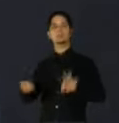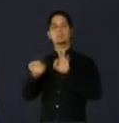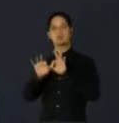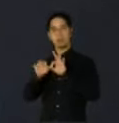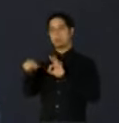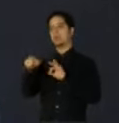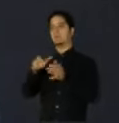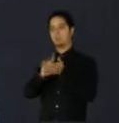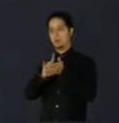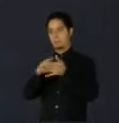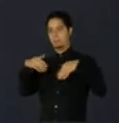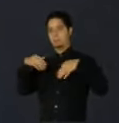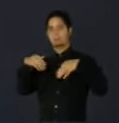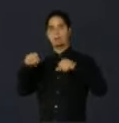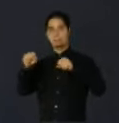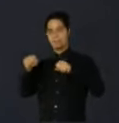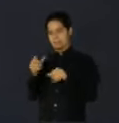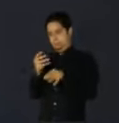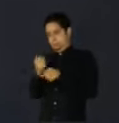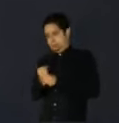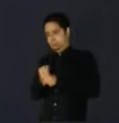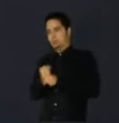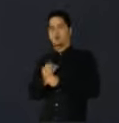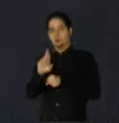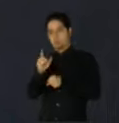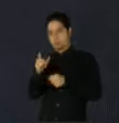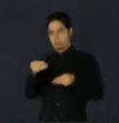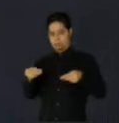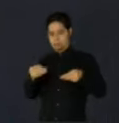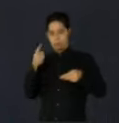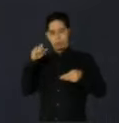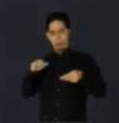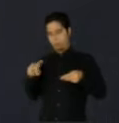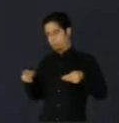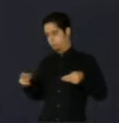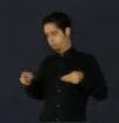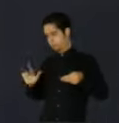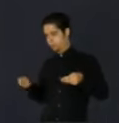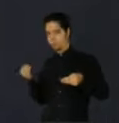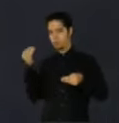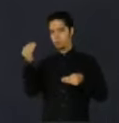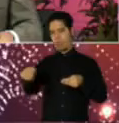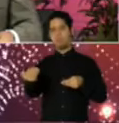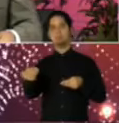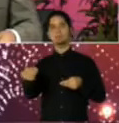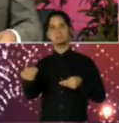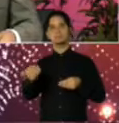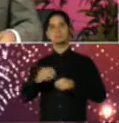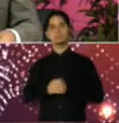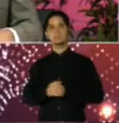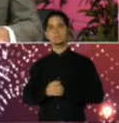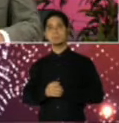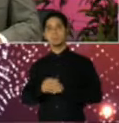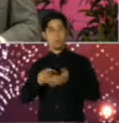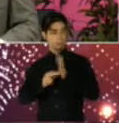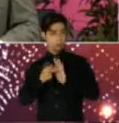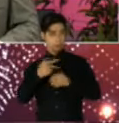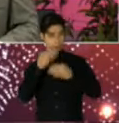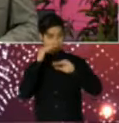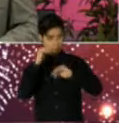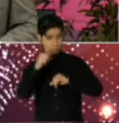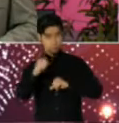diagnóstico consistente con artritis reumatoidea o lupus para dar ese medicamento. Sí se reconoce, o sea, se ha restringido. Definitivamente, pero